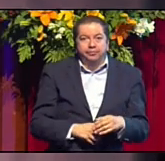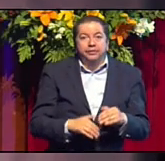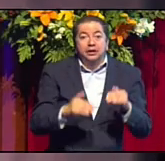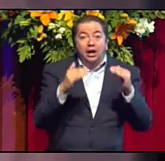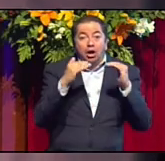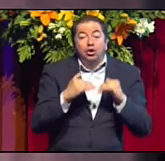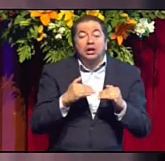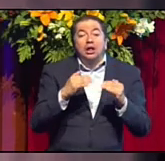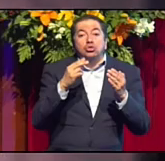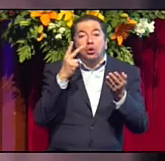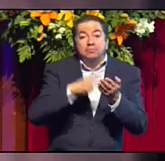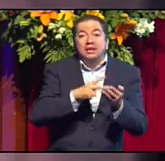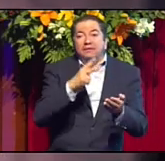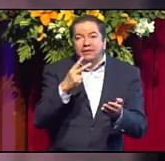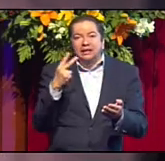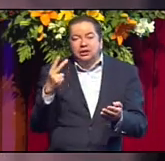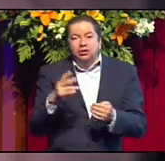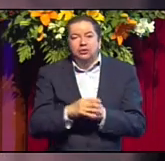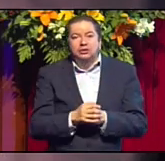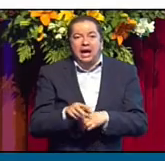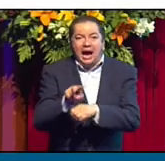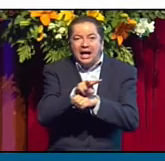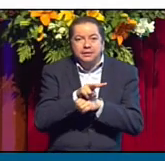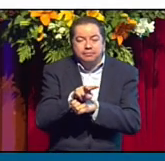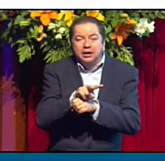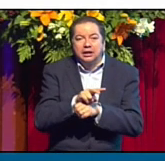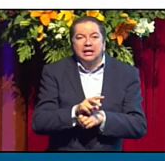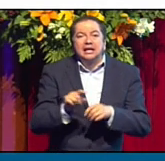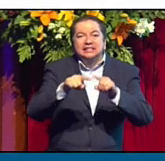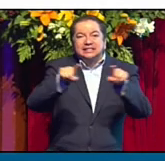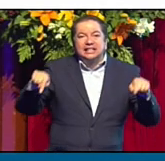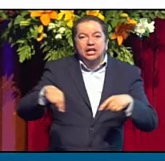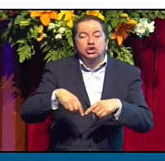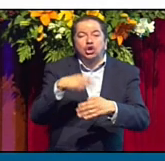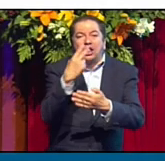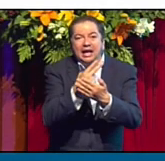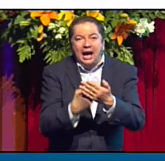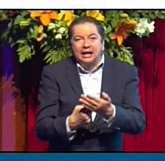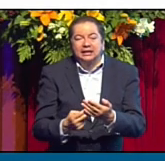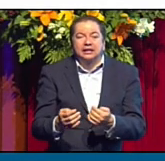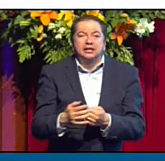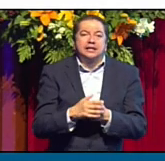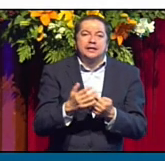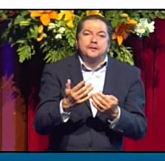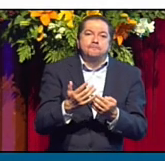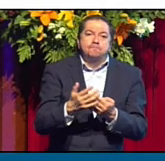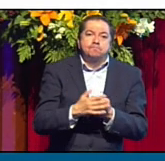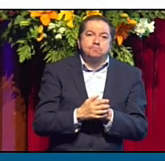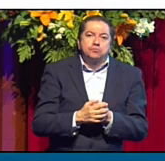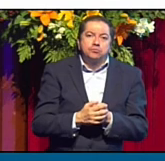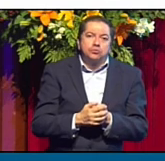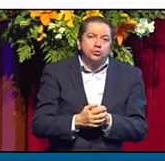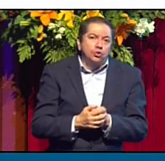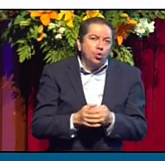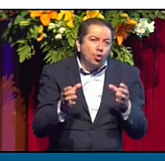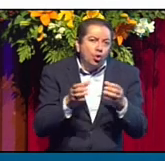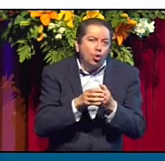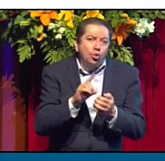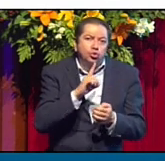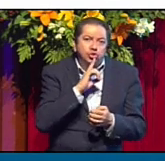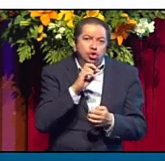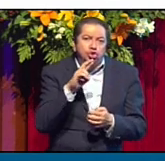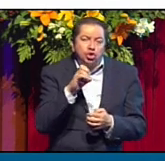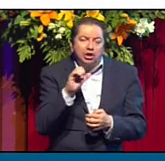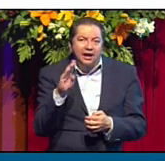del 2022 por ejecutar. Habilitación del espacio Centro de Arte y Cultura, espacio de la estación. Restauración del conjunto Torre